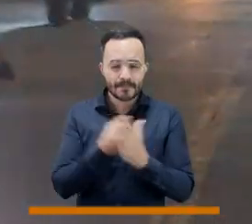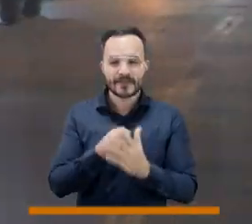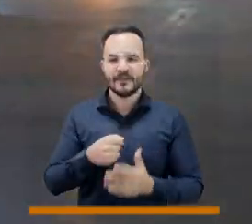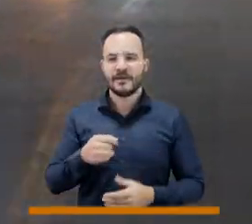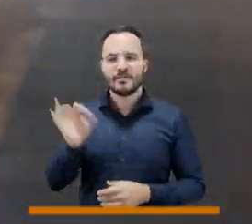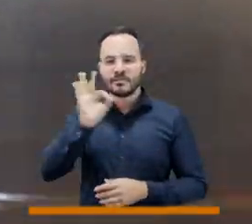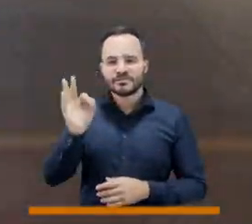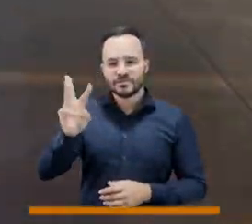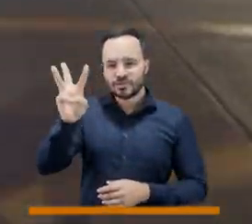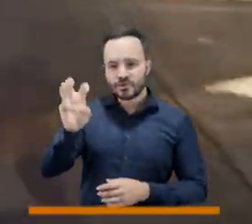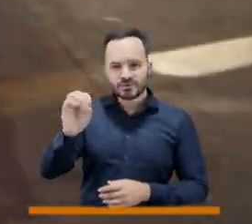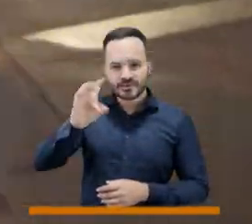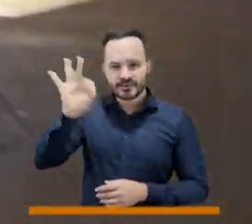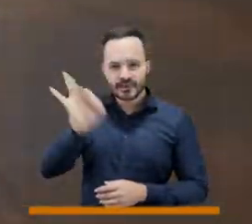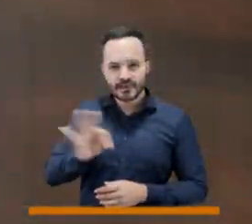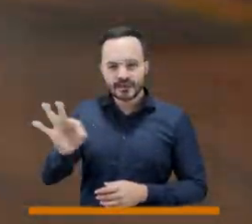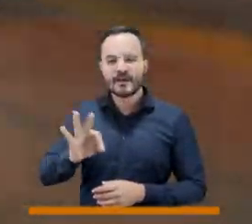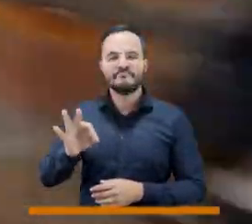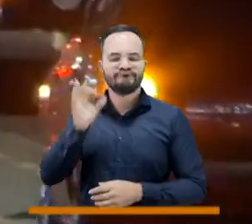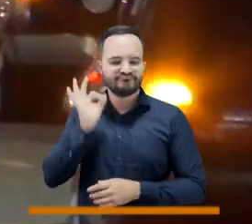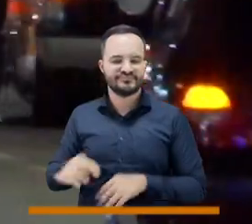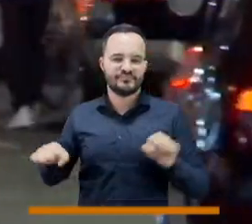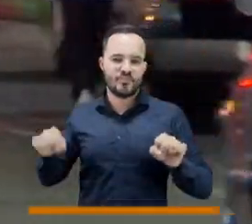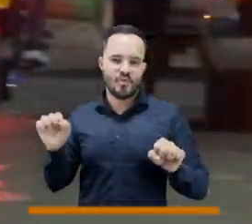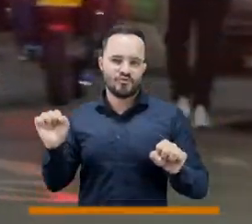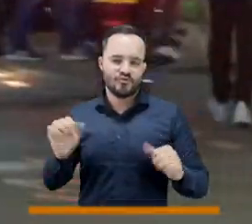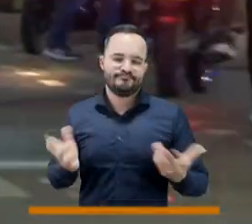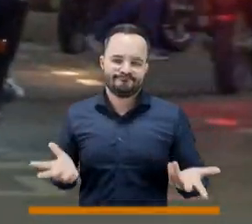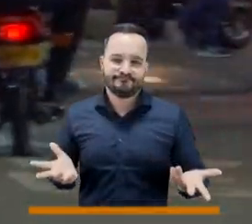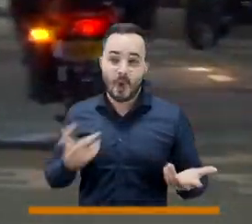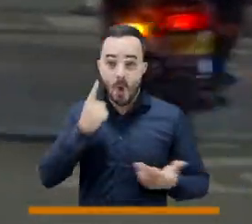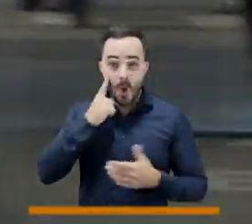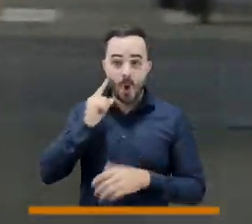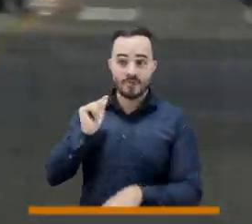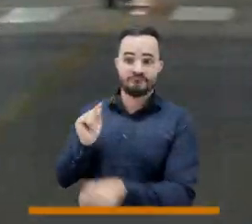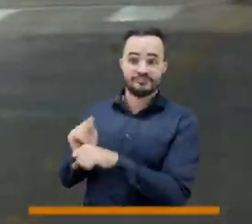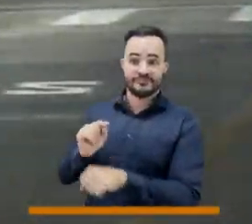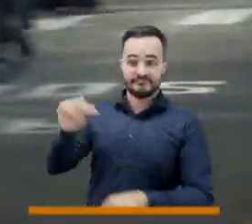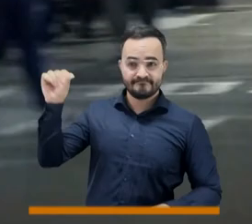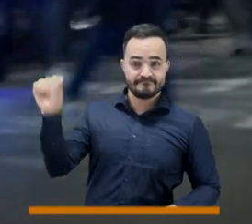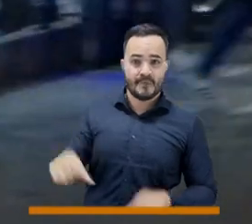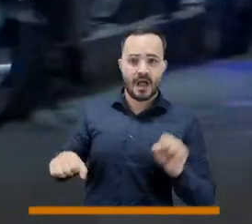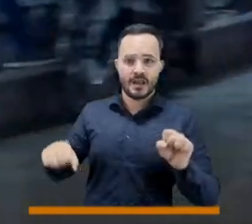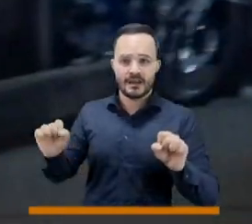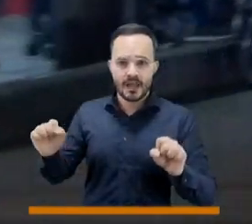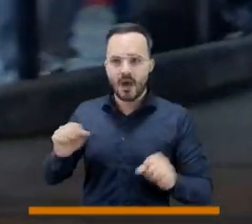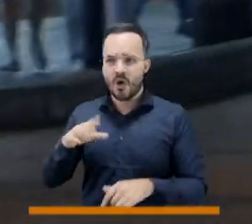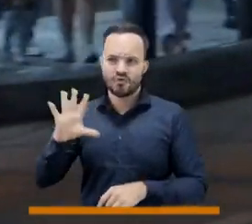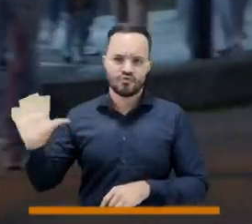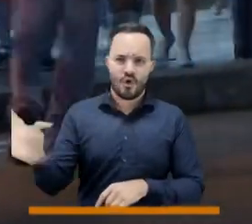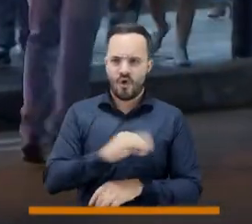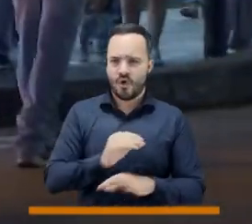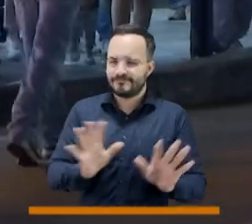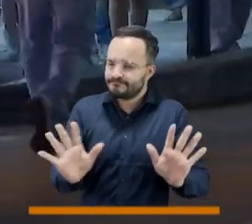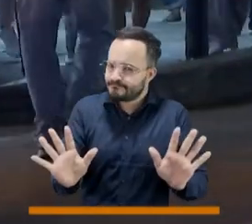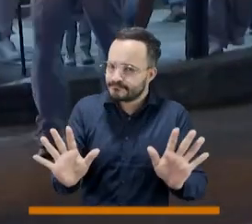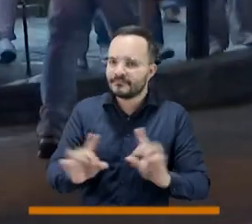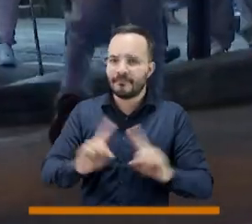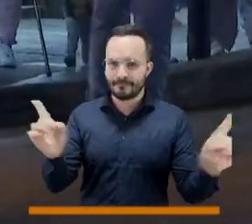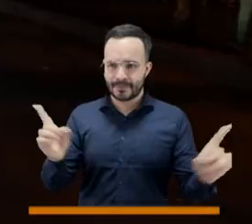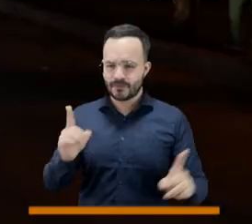están involucrados una motocicleta. No estamos estigmatizando a las motocicletas ni a los conductores de las motocicletas, pero sí